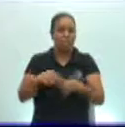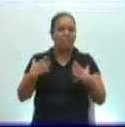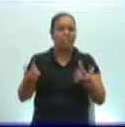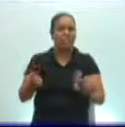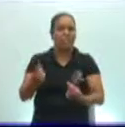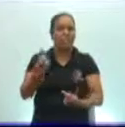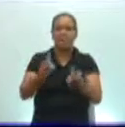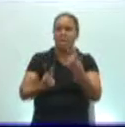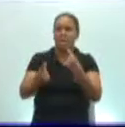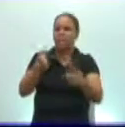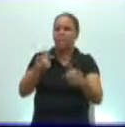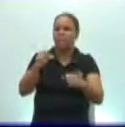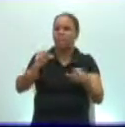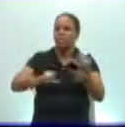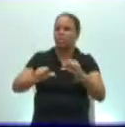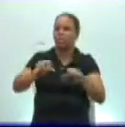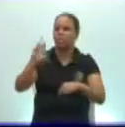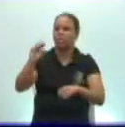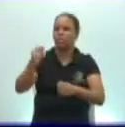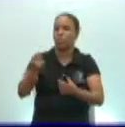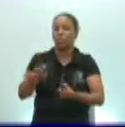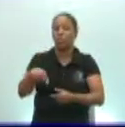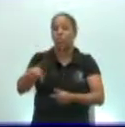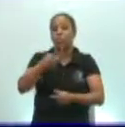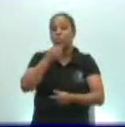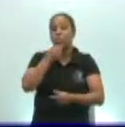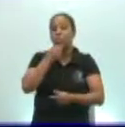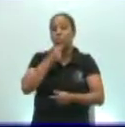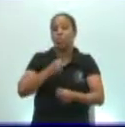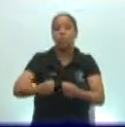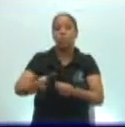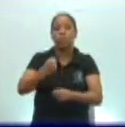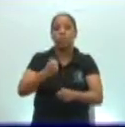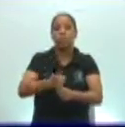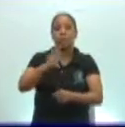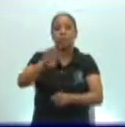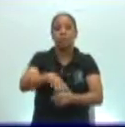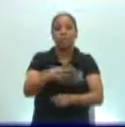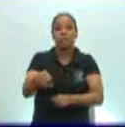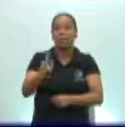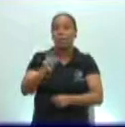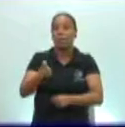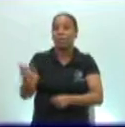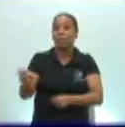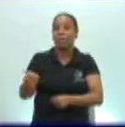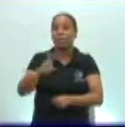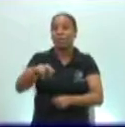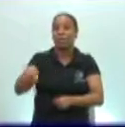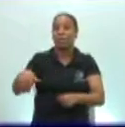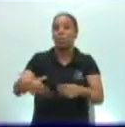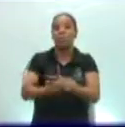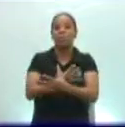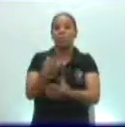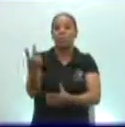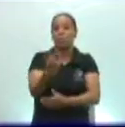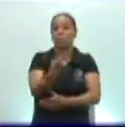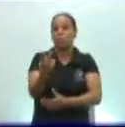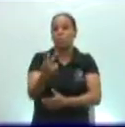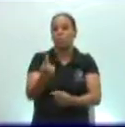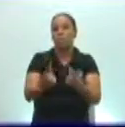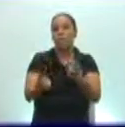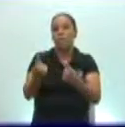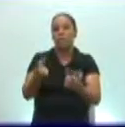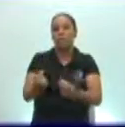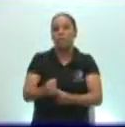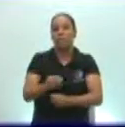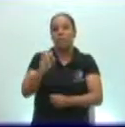químicos estamos hablando? Bueno, ustedes pueden utilizar la tabla periódica para buscar los símbolos de estos 2 elementos químicos. La O, ya